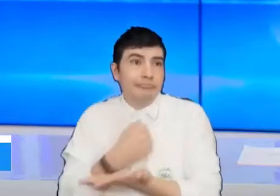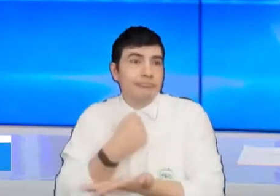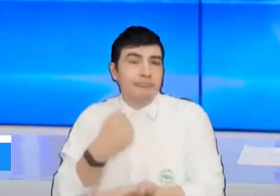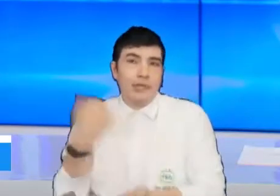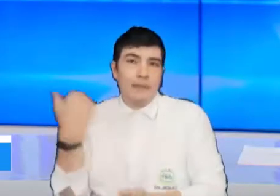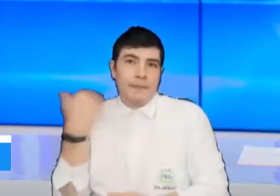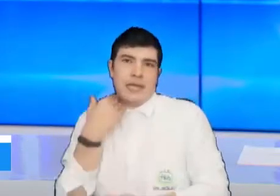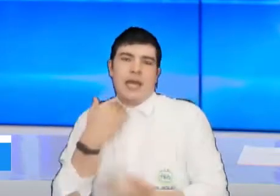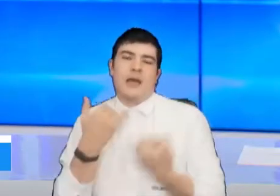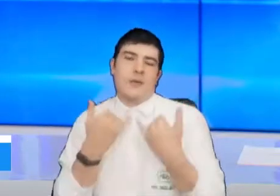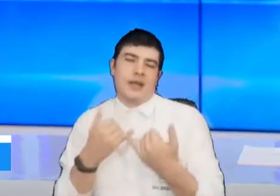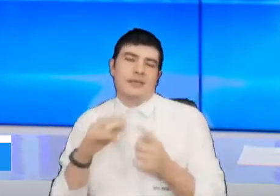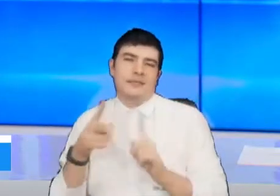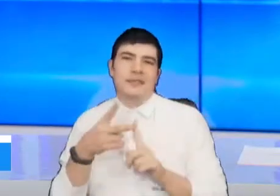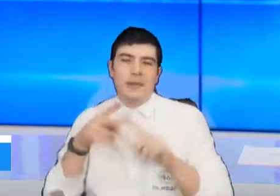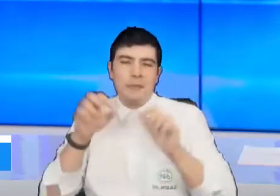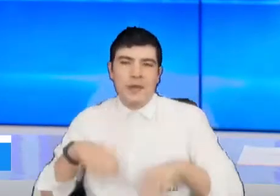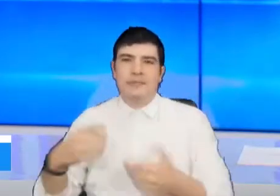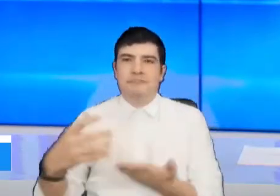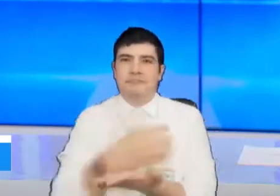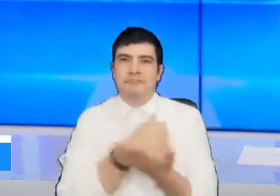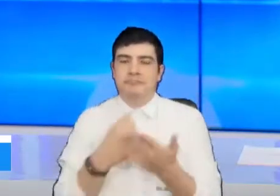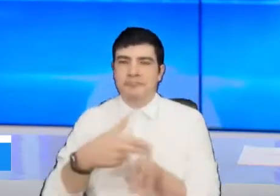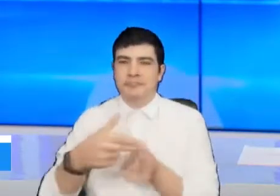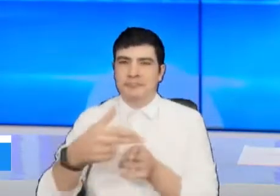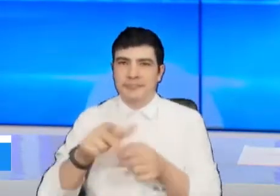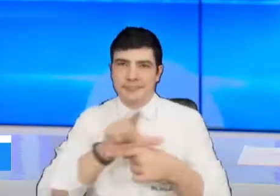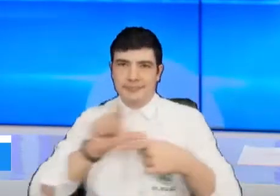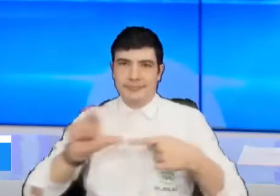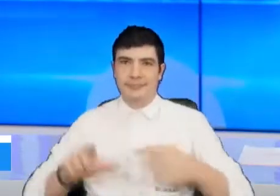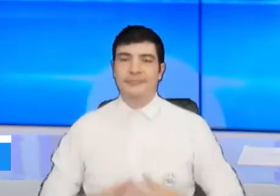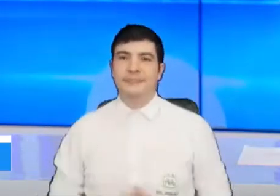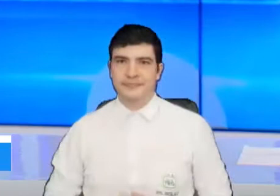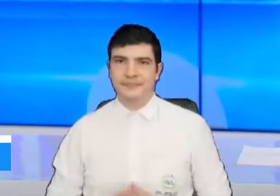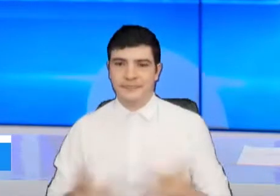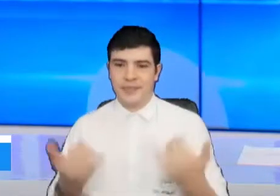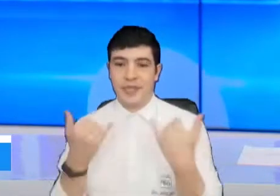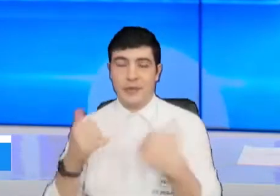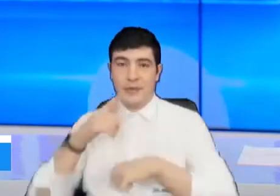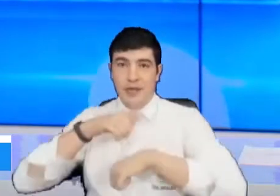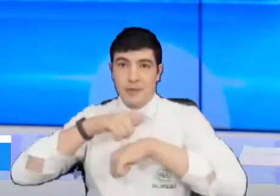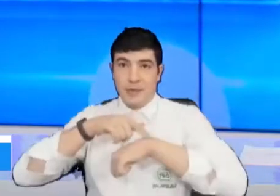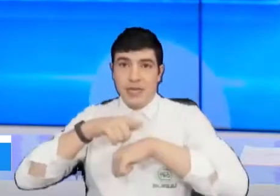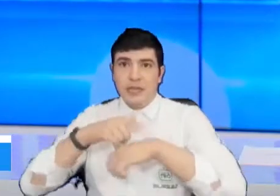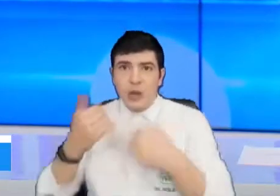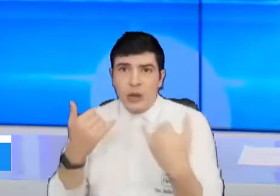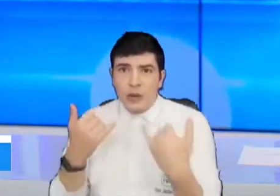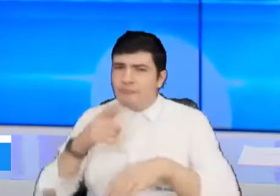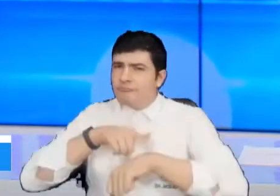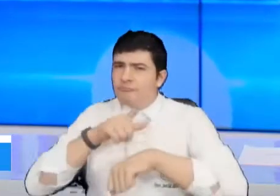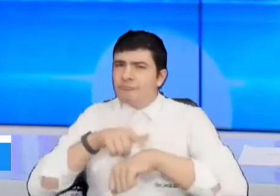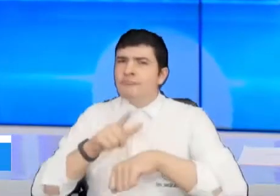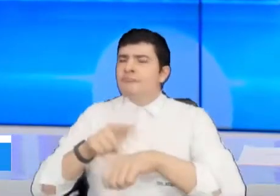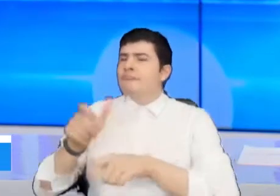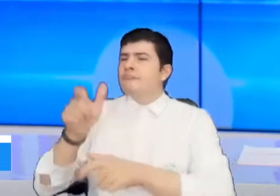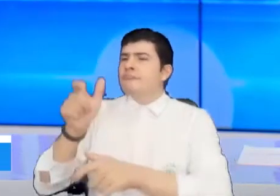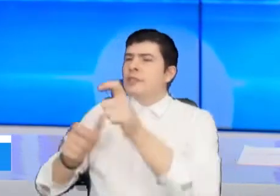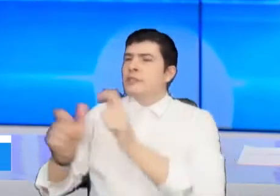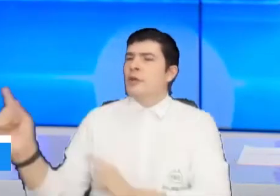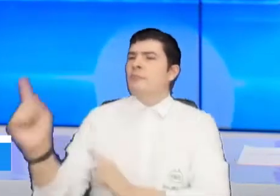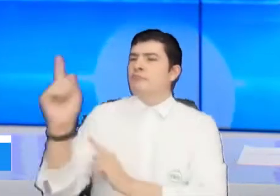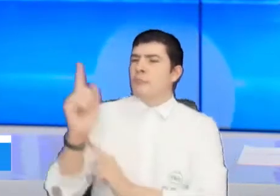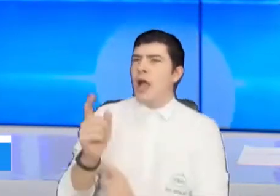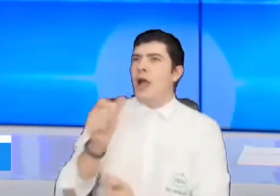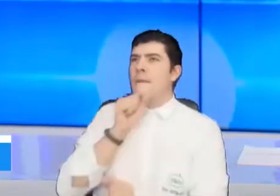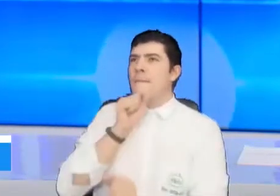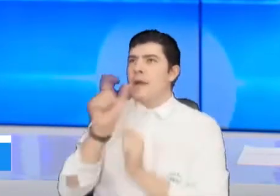Y a esta hora en Oriente Noticias es momento de los invitados que llegan a este espacio para aclarar las dudas de los televidentes. A esta hora nos acompaña